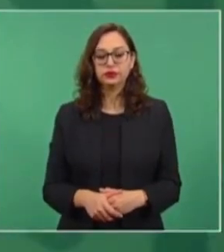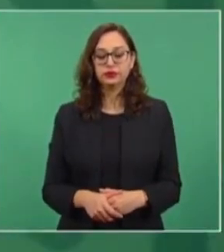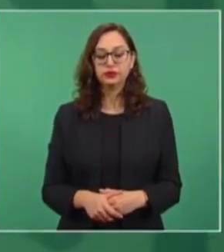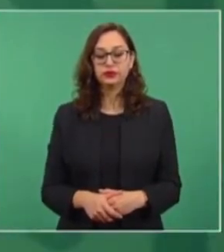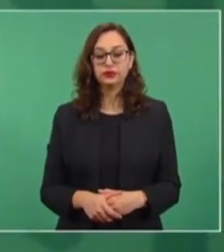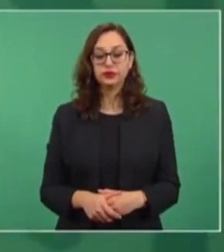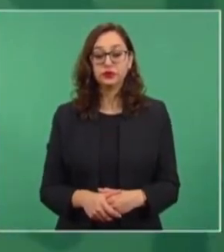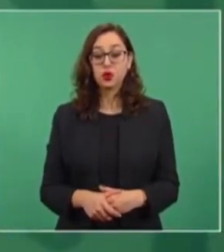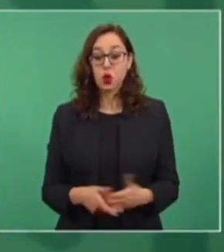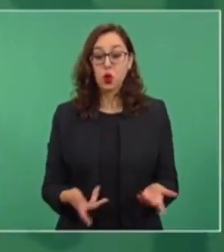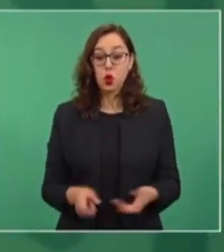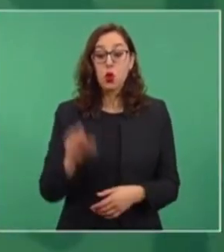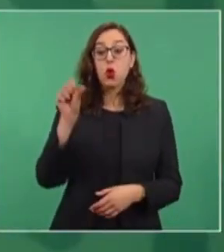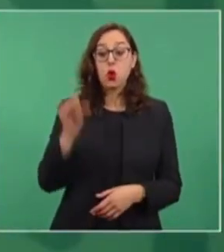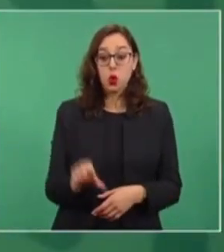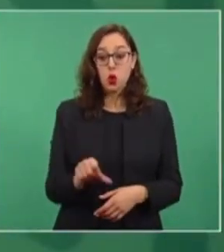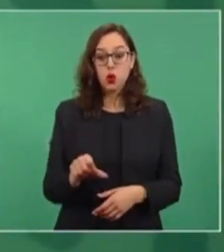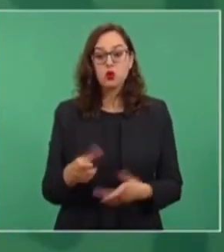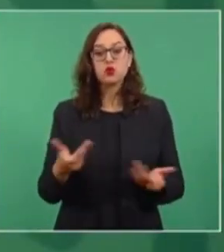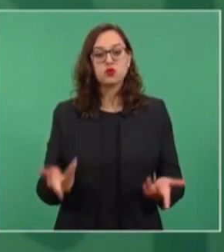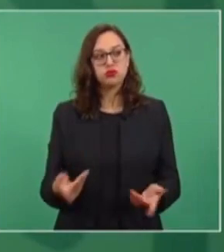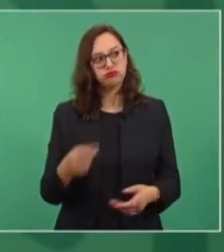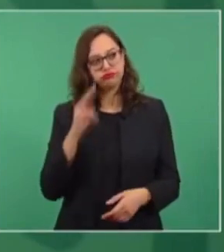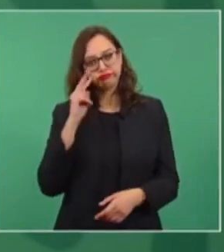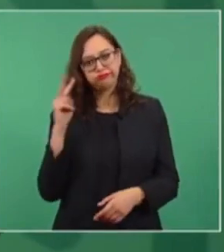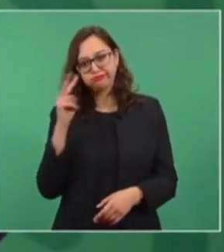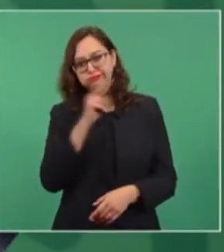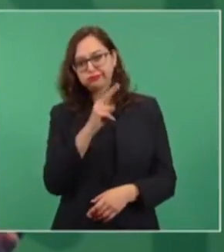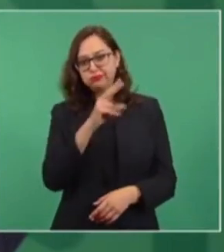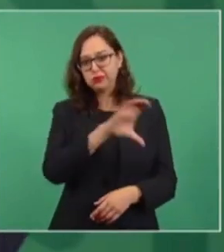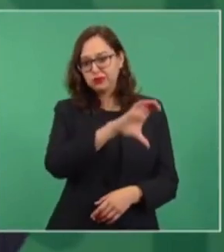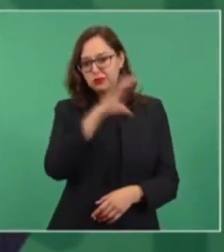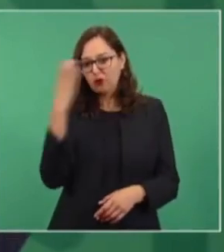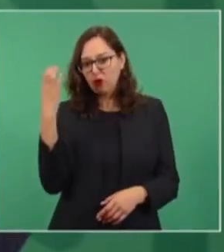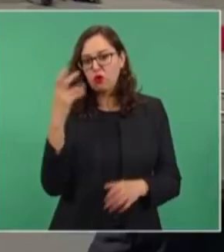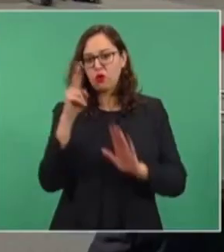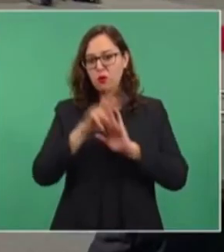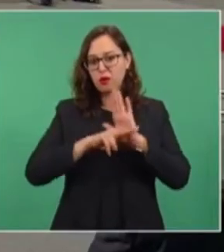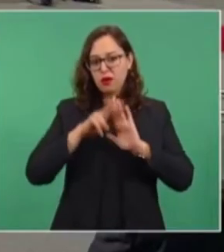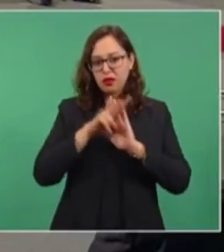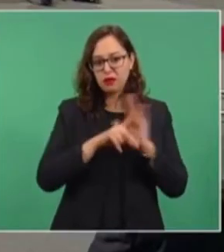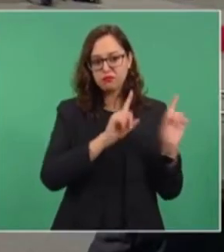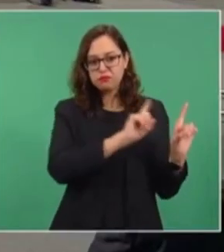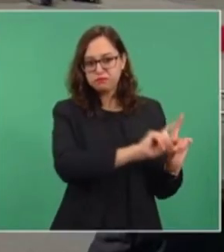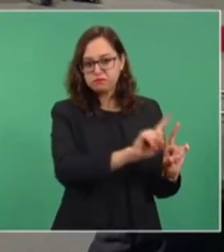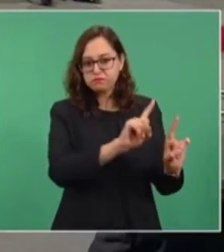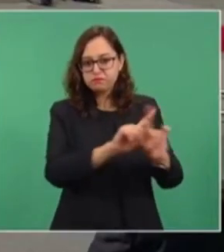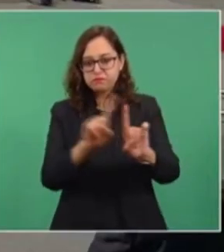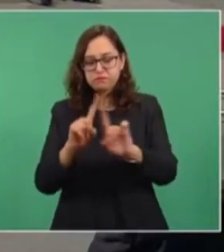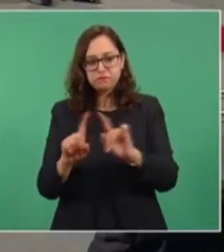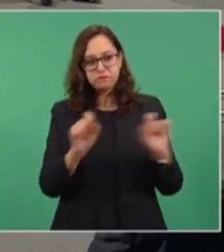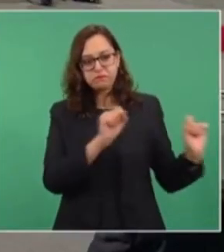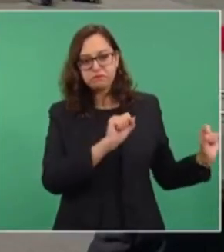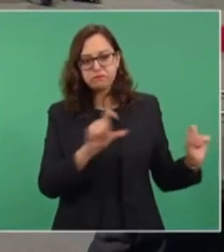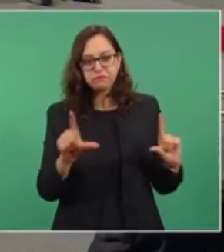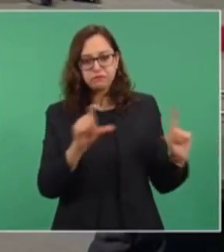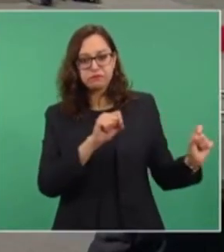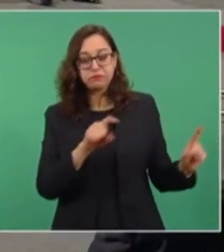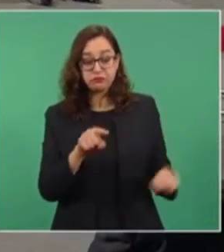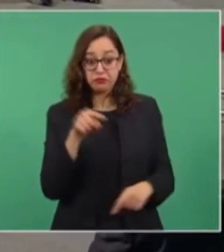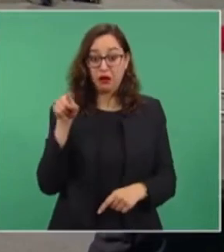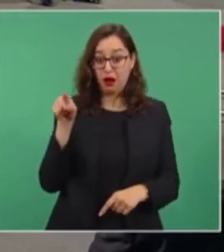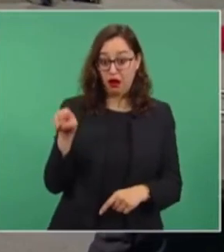Aquí estamos viendo solo una pequeña muestra de las obras que a lo largo de su vida ha